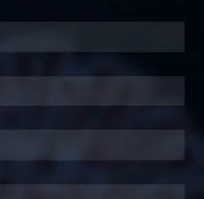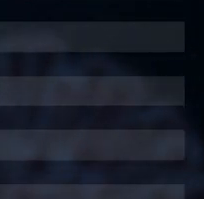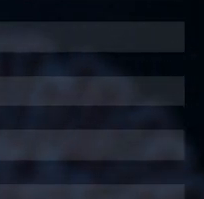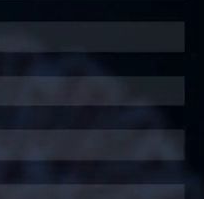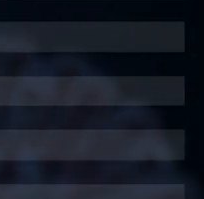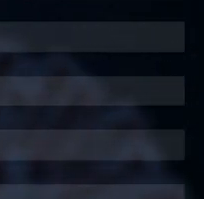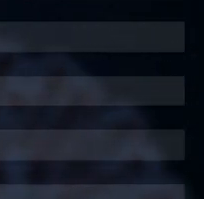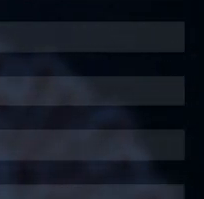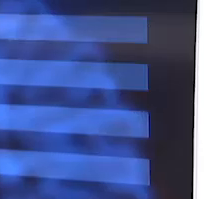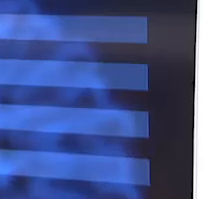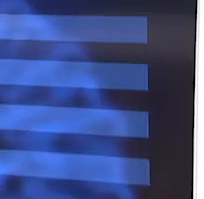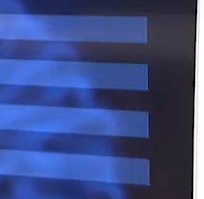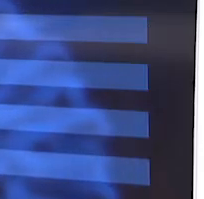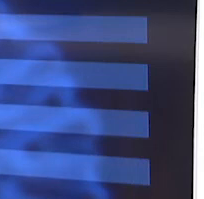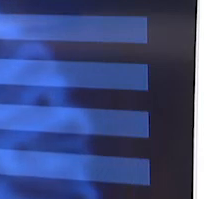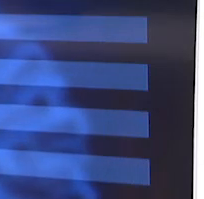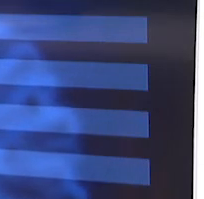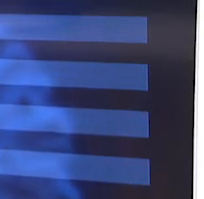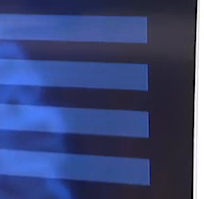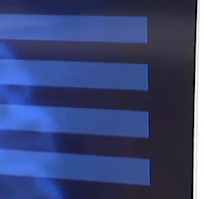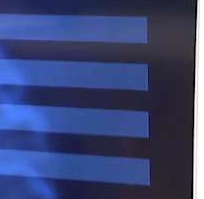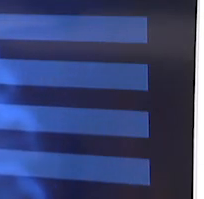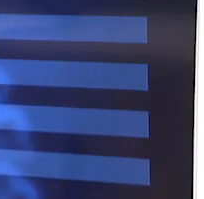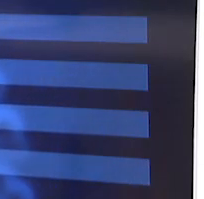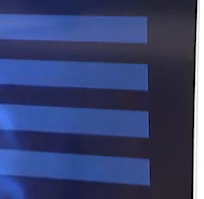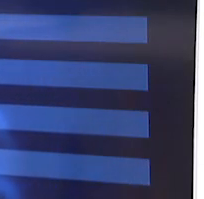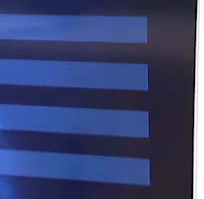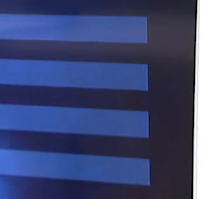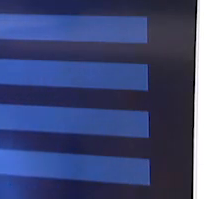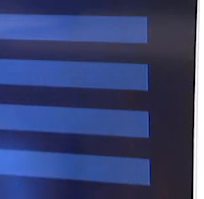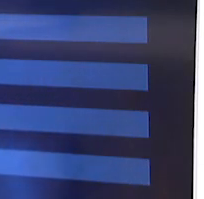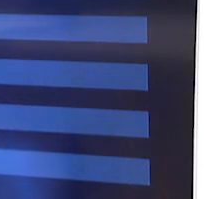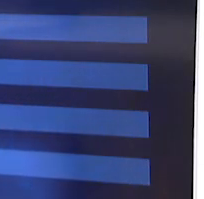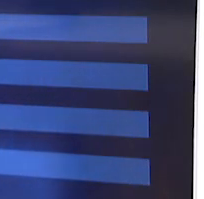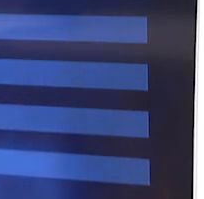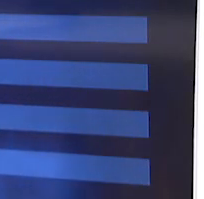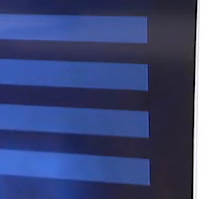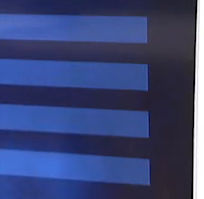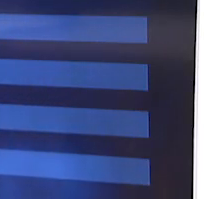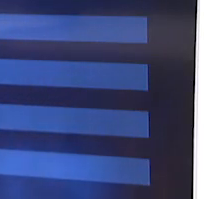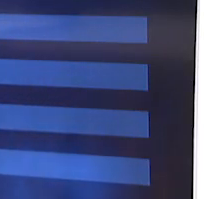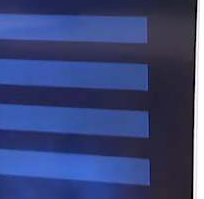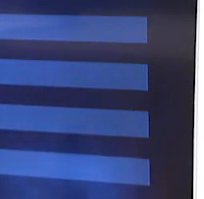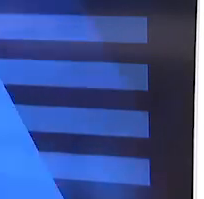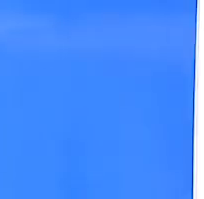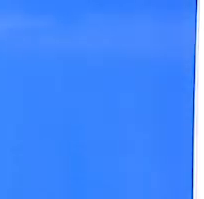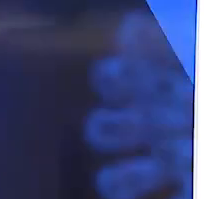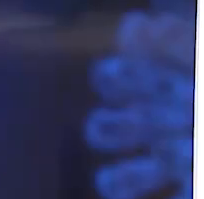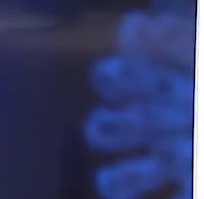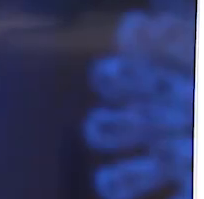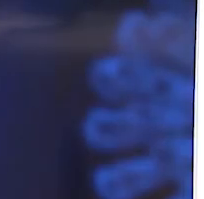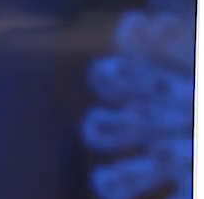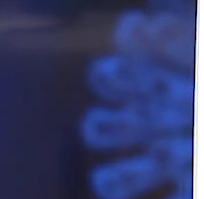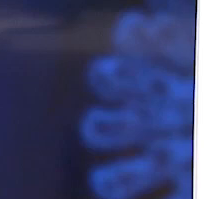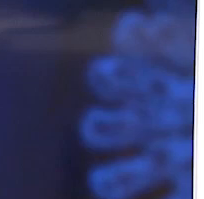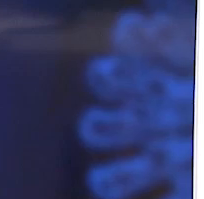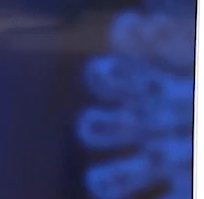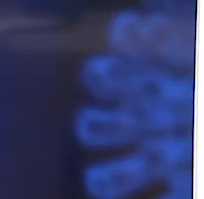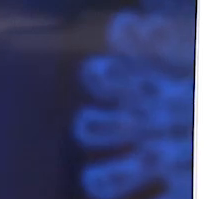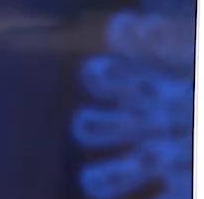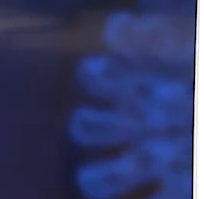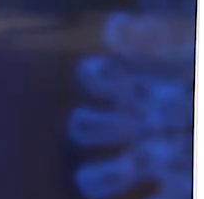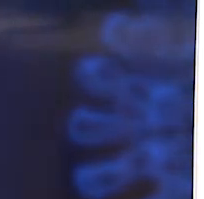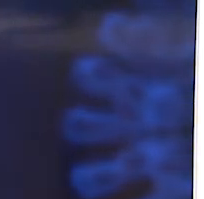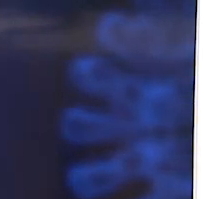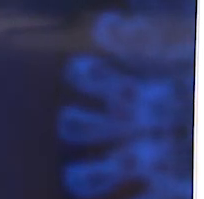Belalcázar, 1 caso. Pasamos ahora al departamento del Quindío para conocer las estadísticas que nos entrega la